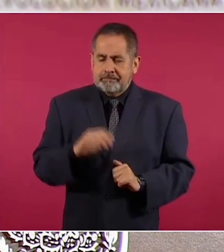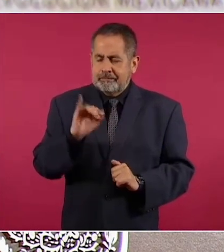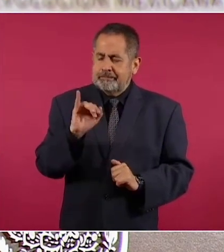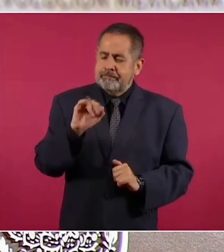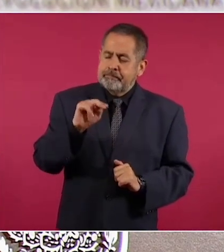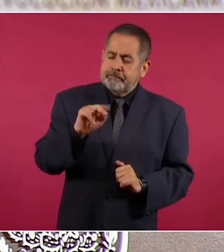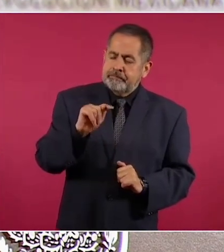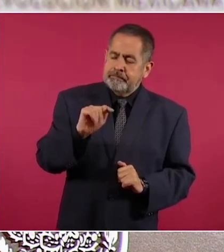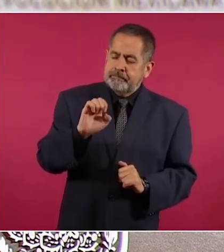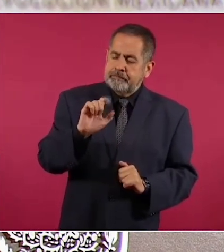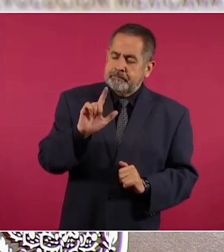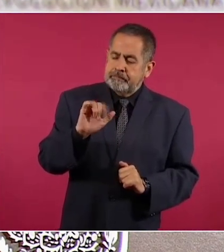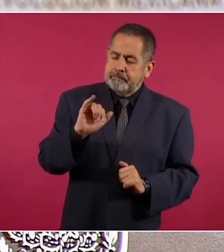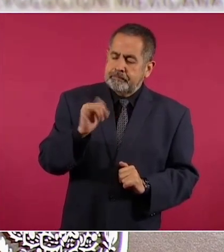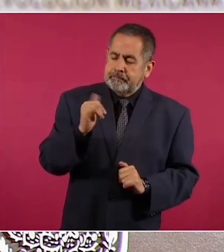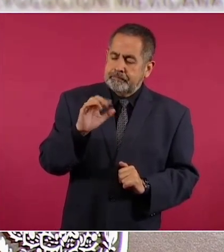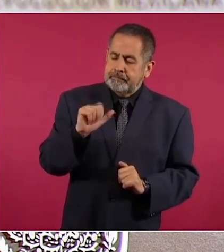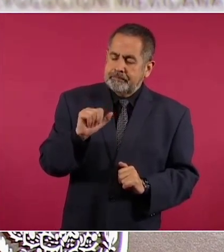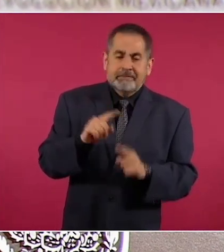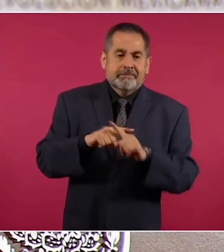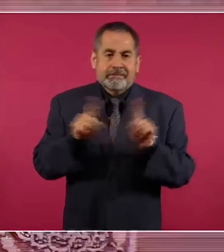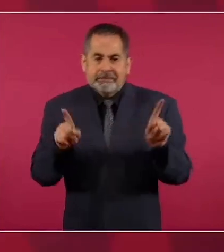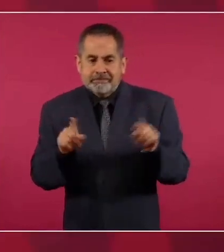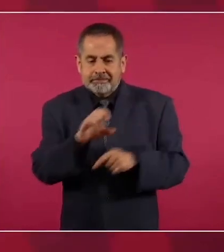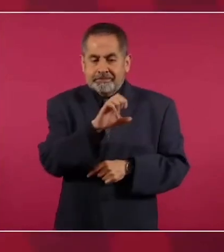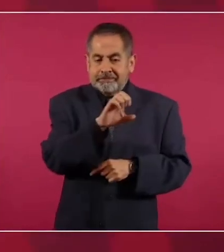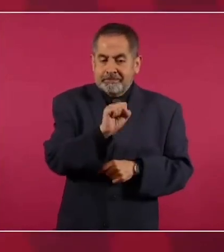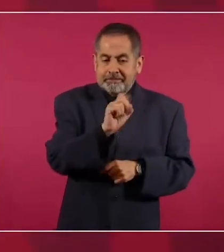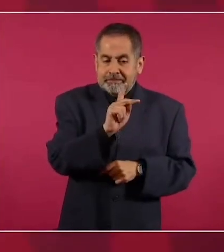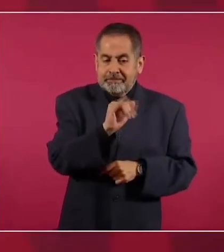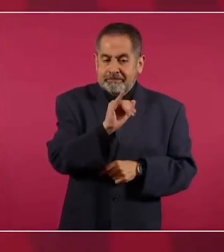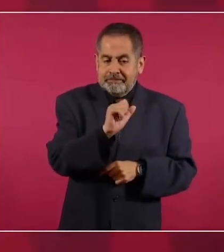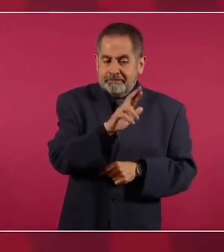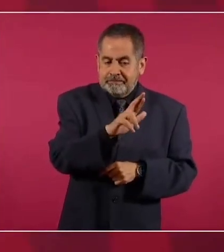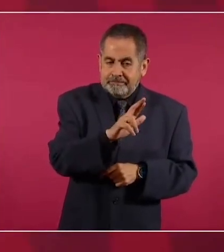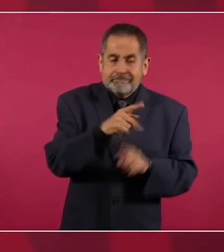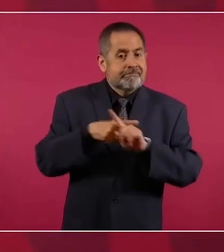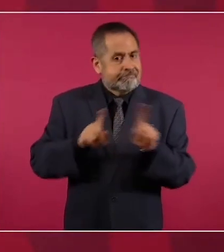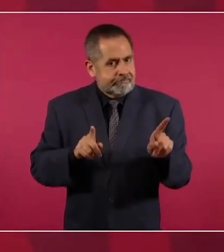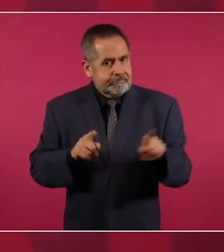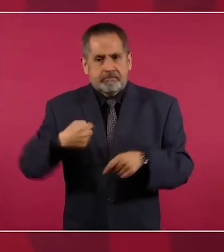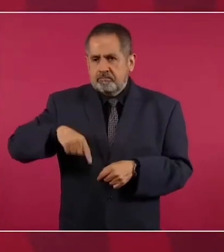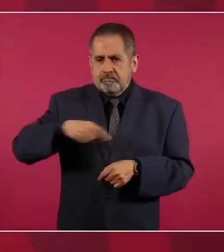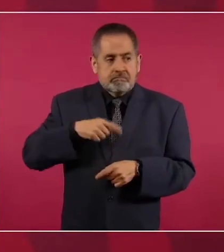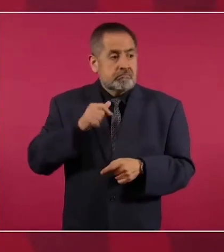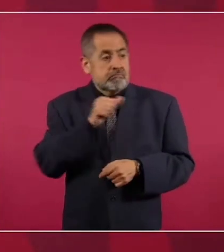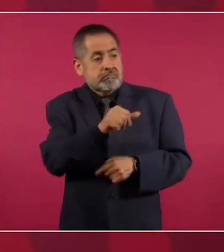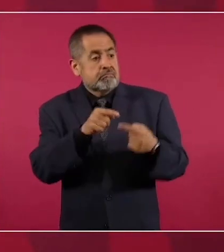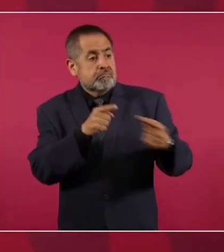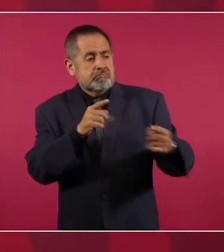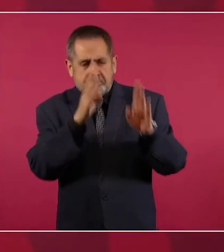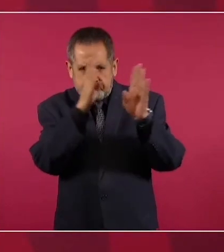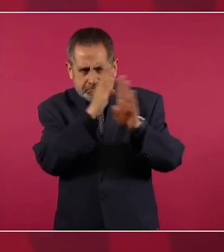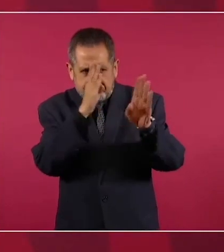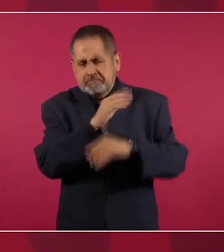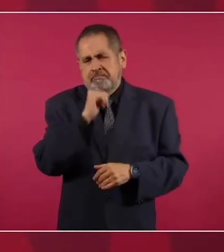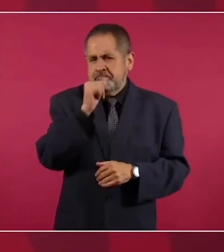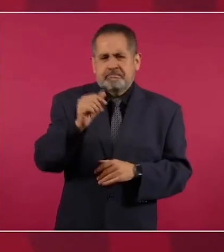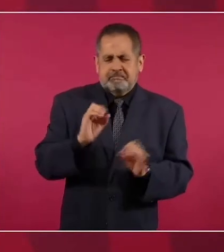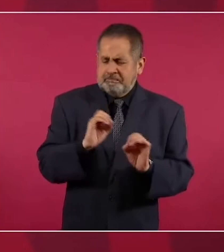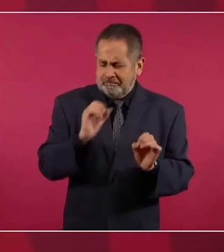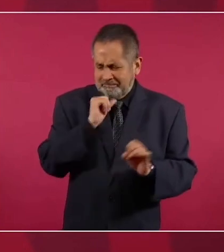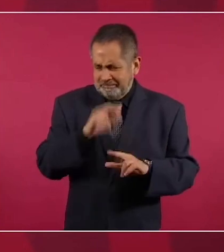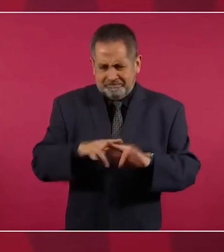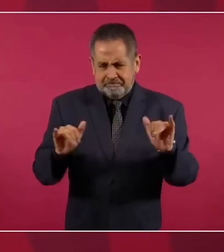que es distinto. Nosotros no espiamos a opositores.